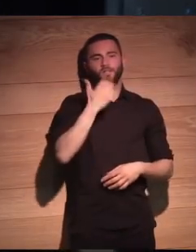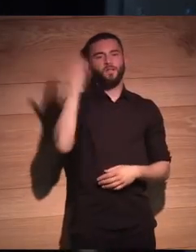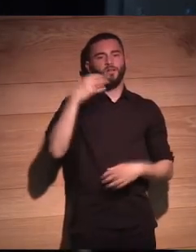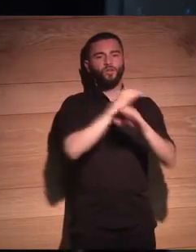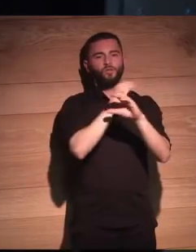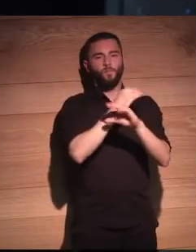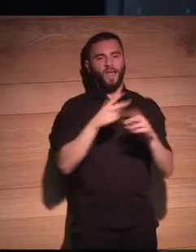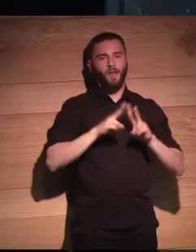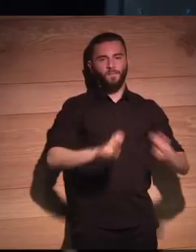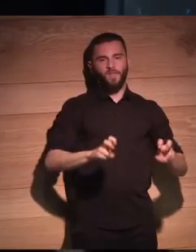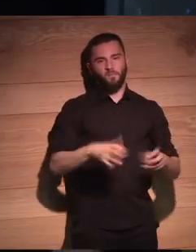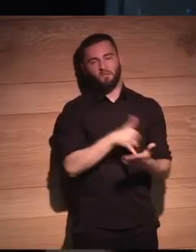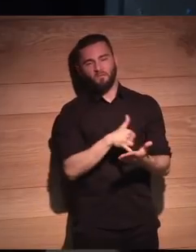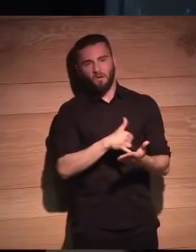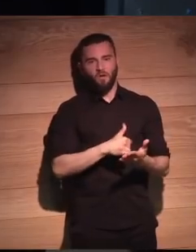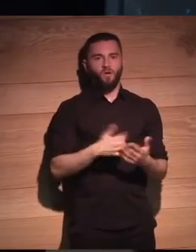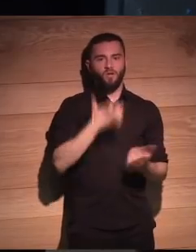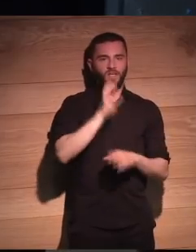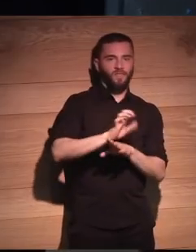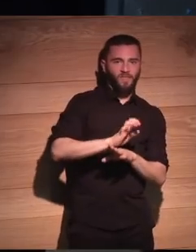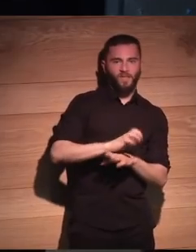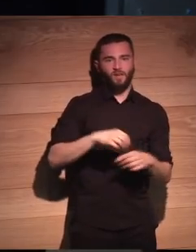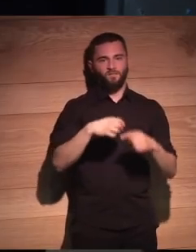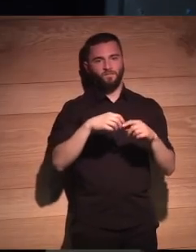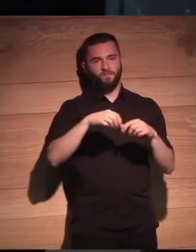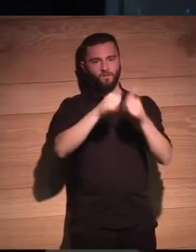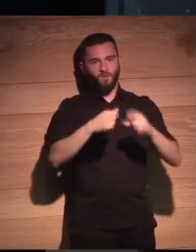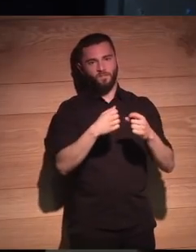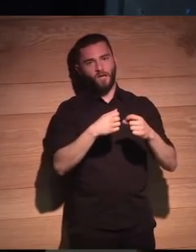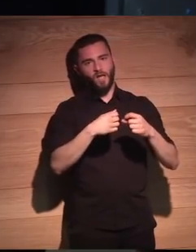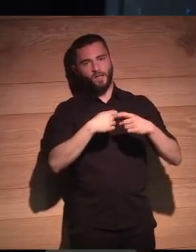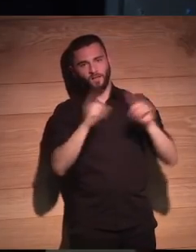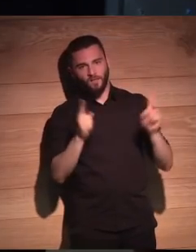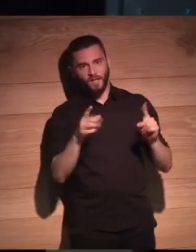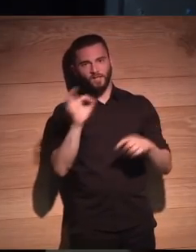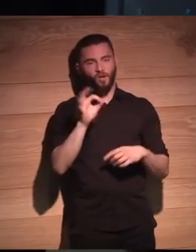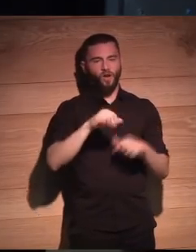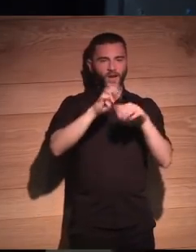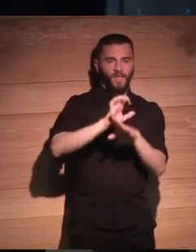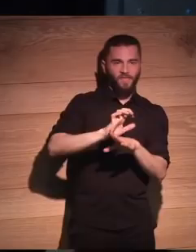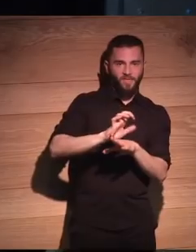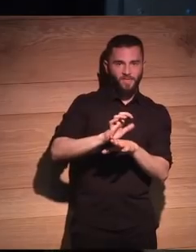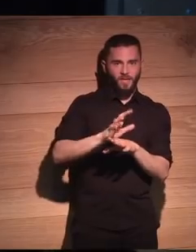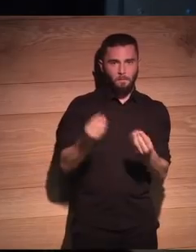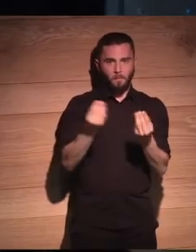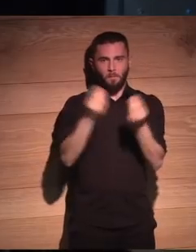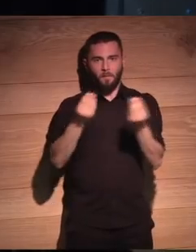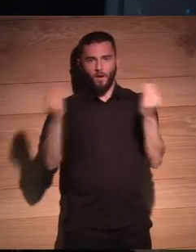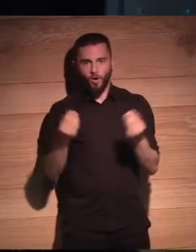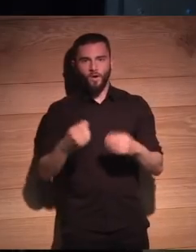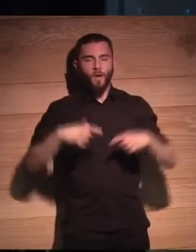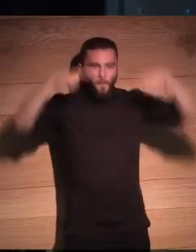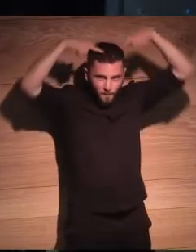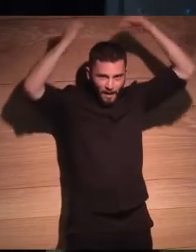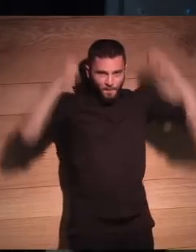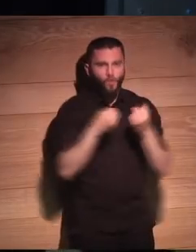de una forma, si en el cine el Batman se sofistica. No sé, ¿cuántos Depende. Batman hay? ¿Tantos como dibujantes lo han tenido